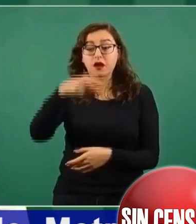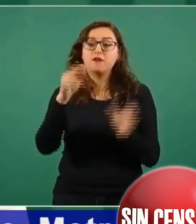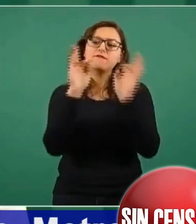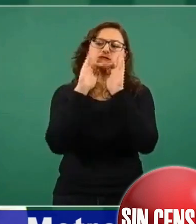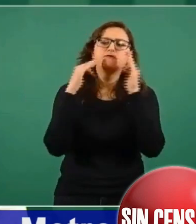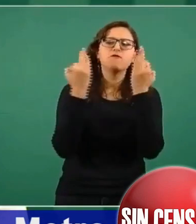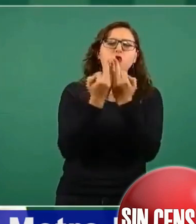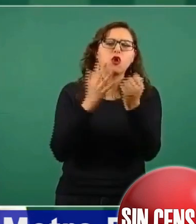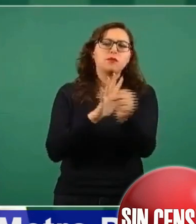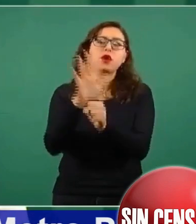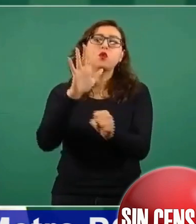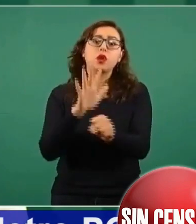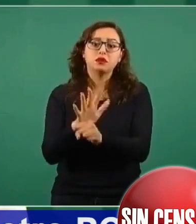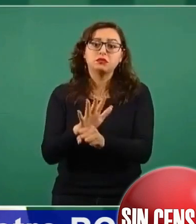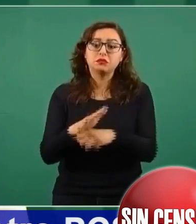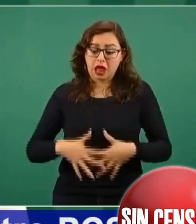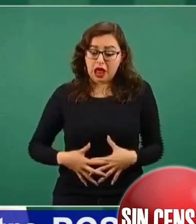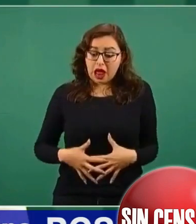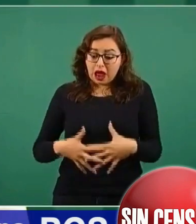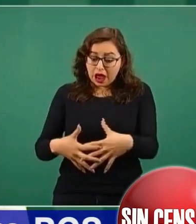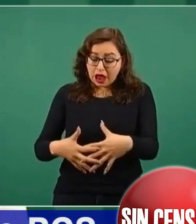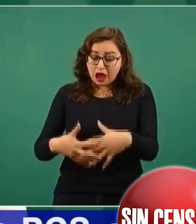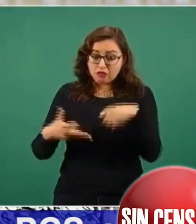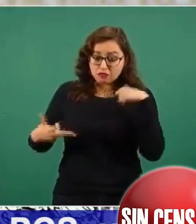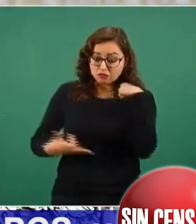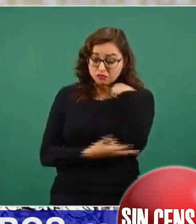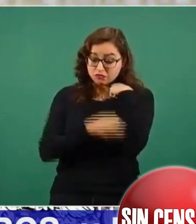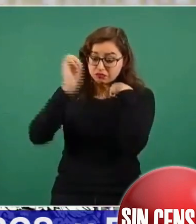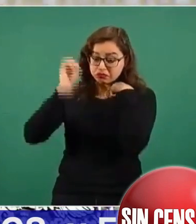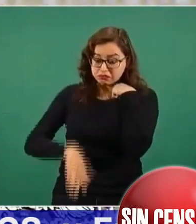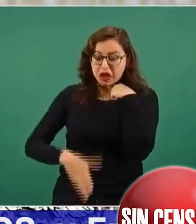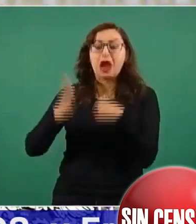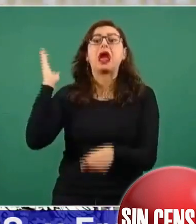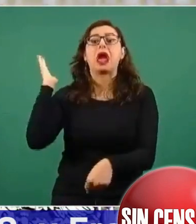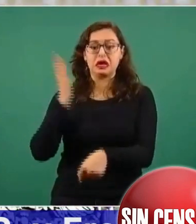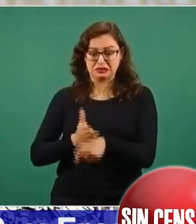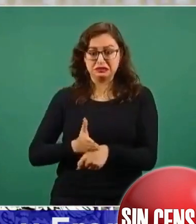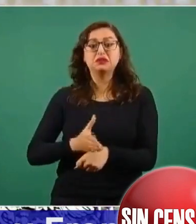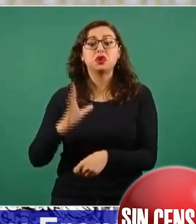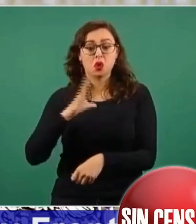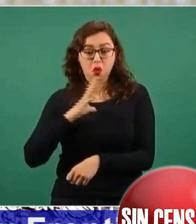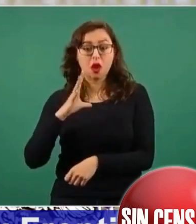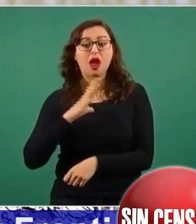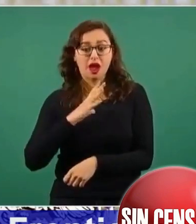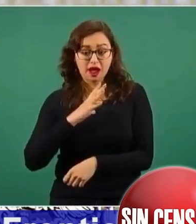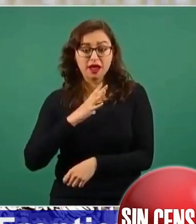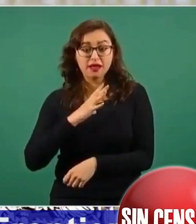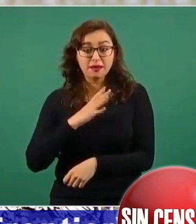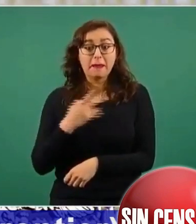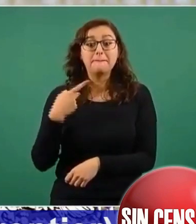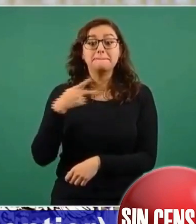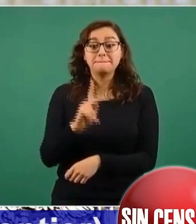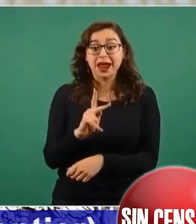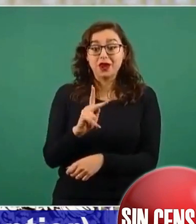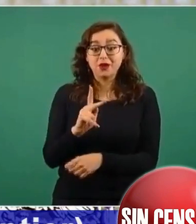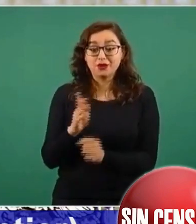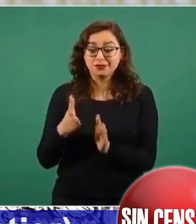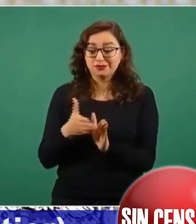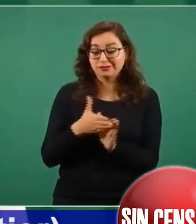seguir penalizando la conducta, solamente que no la penaliza en los 3 primeros